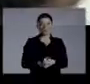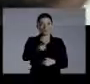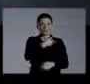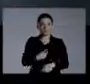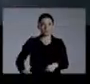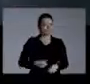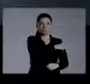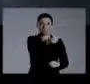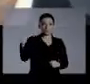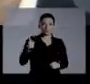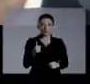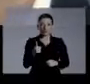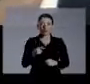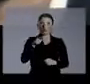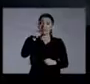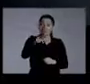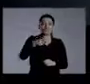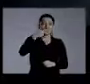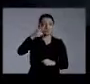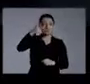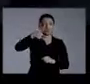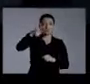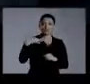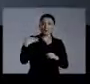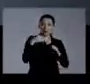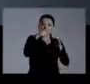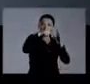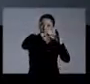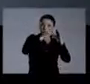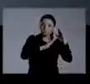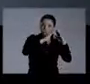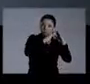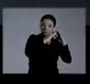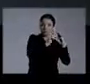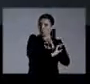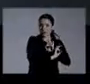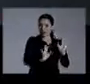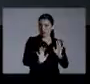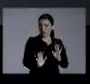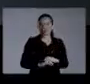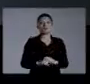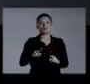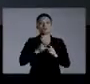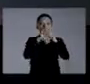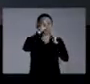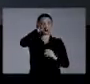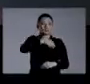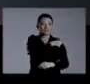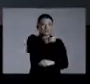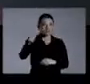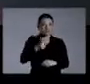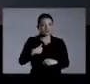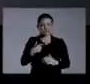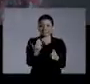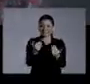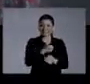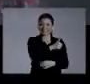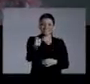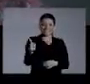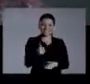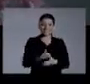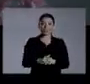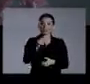Este gobierno será de todos. Por eso este 17 de noviembre es importante que nadie se quede en su casa. Para construir el Chile de todos,